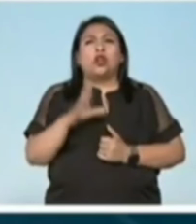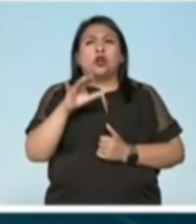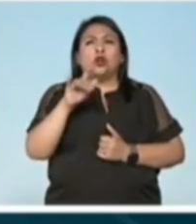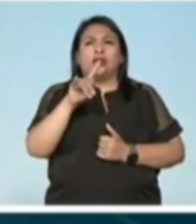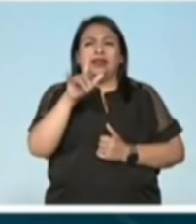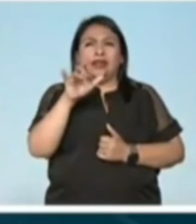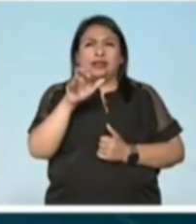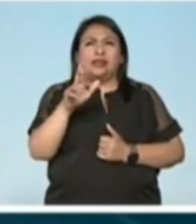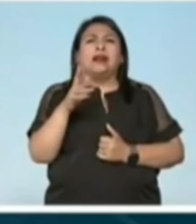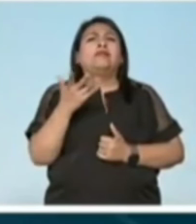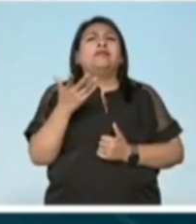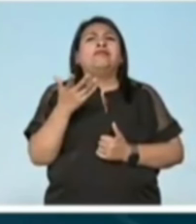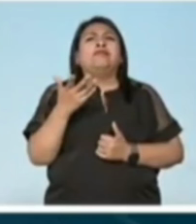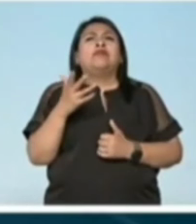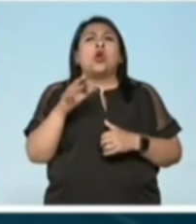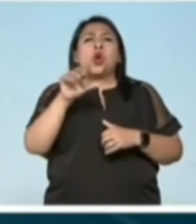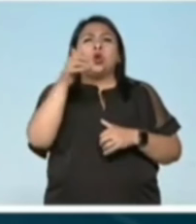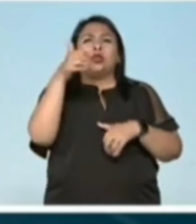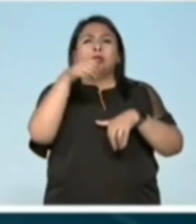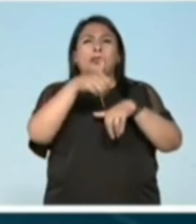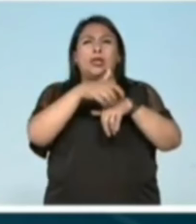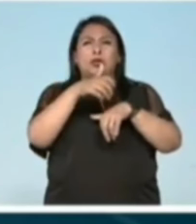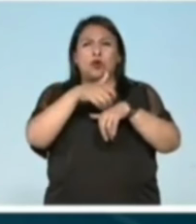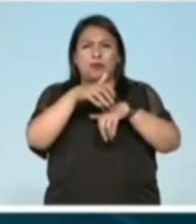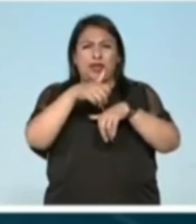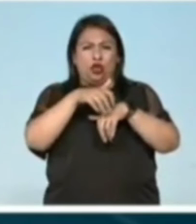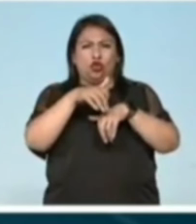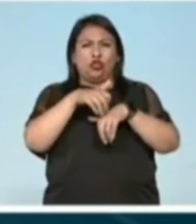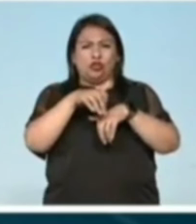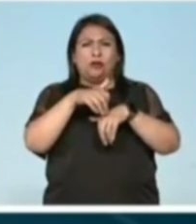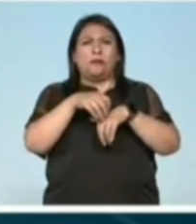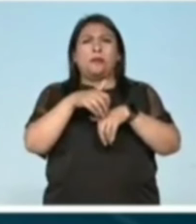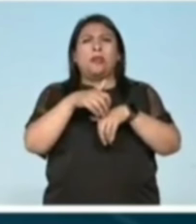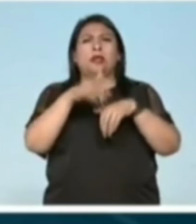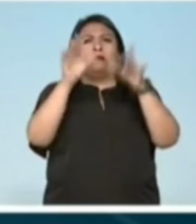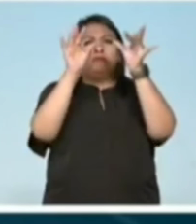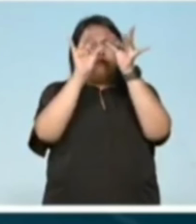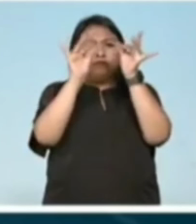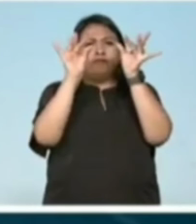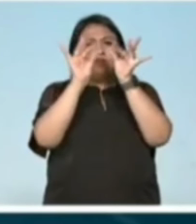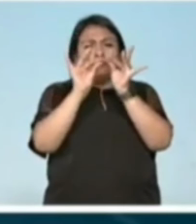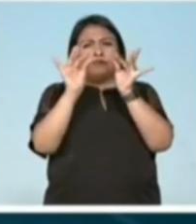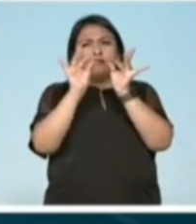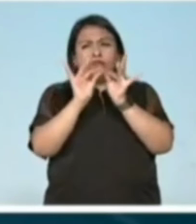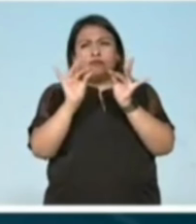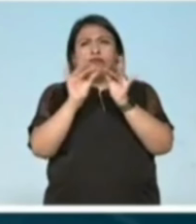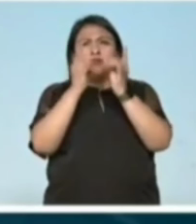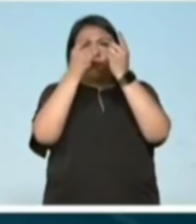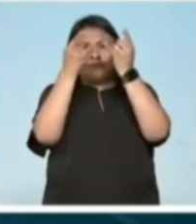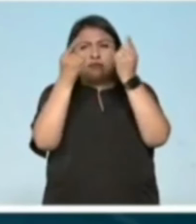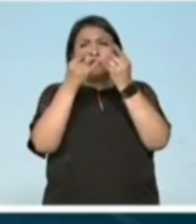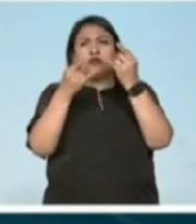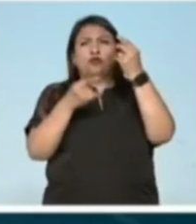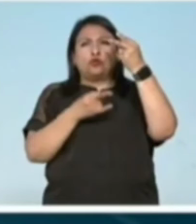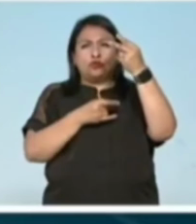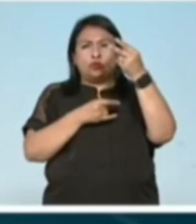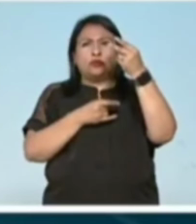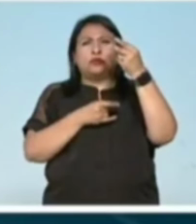de Cortázar, porque son 11 números. Y entonces va contando la historia de los